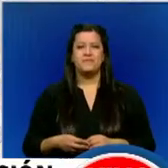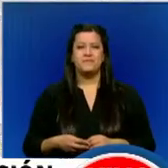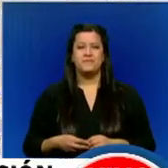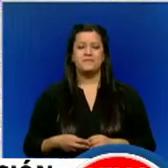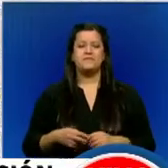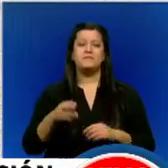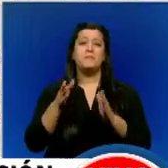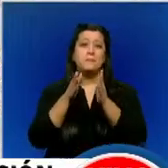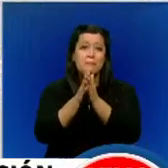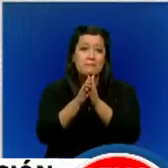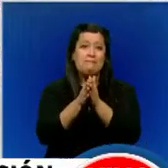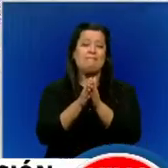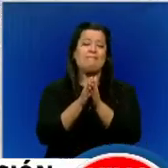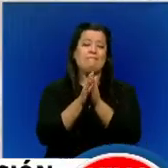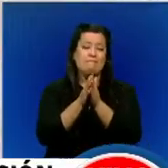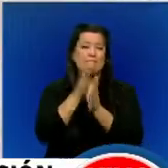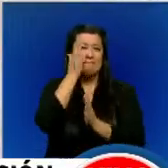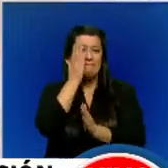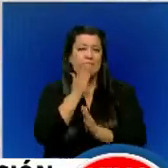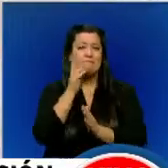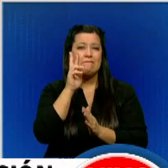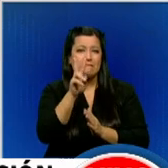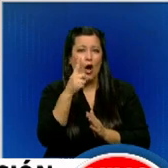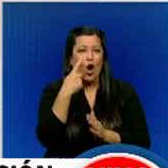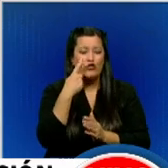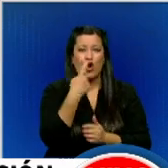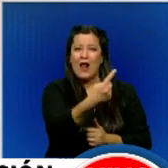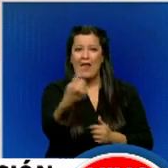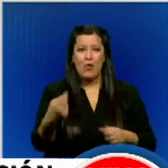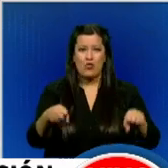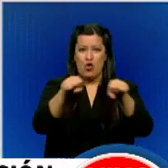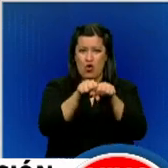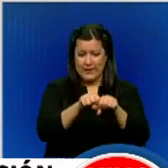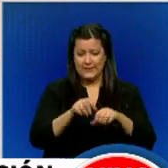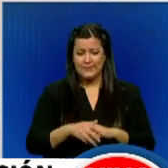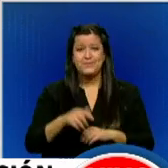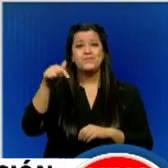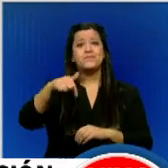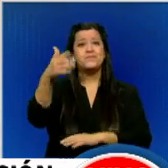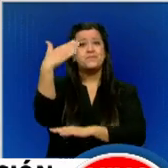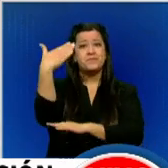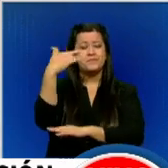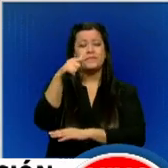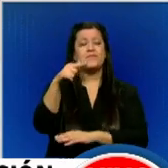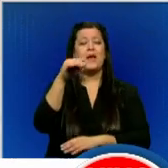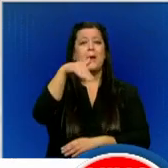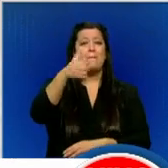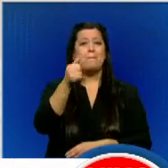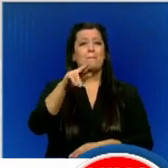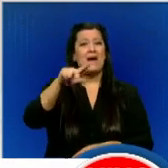les pido por favor que revisen estar logueado en el uso de la palabra el diputado marcelo casaretto